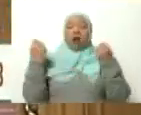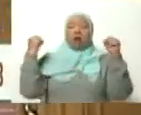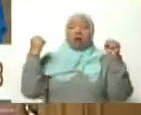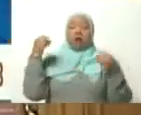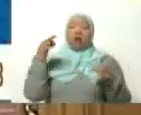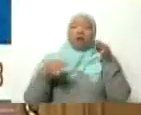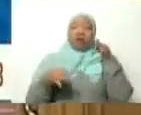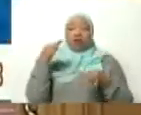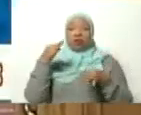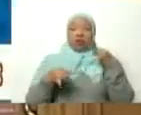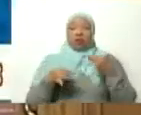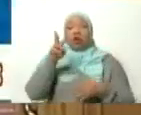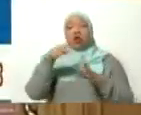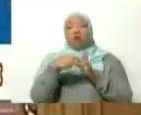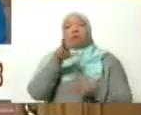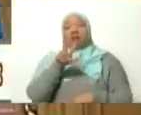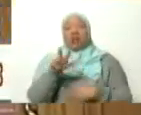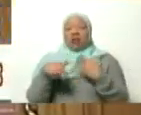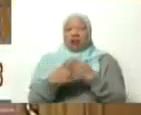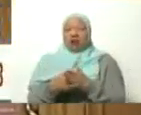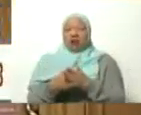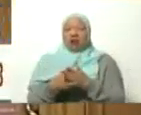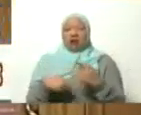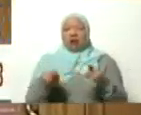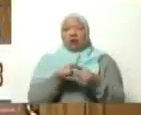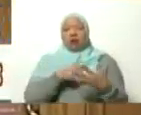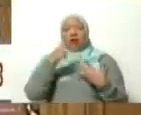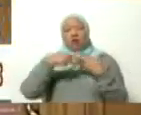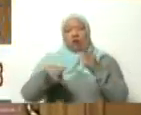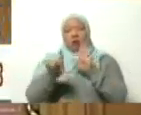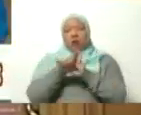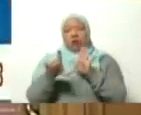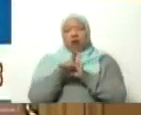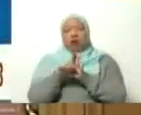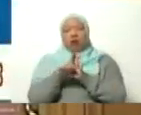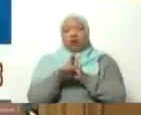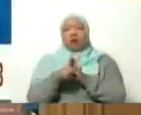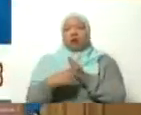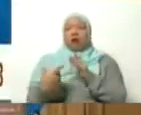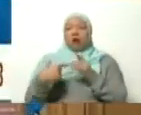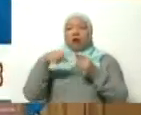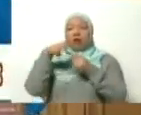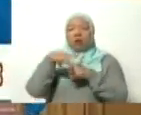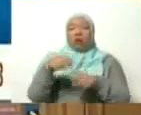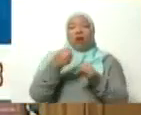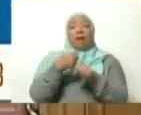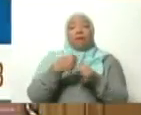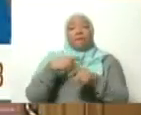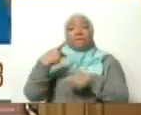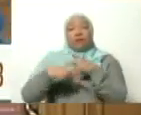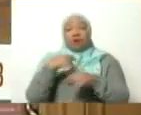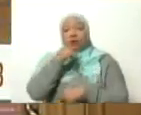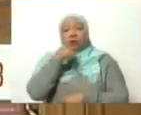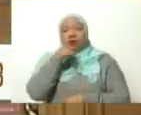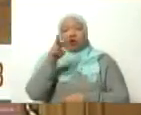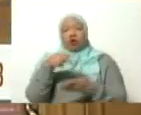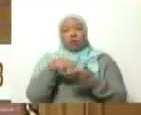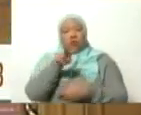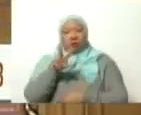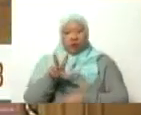fiscal 2023, así como los proyectos de ley de endeudamiento y el plan operativo anual